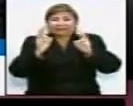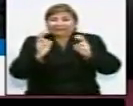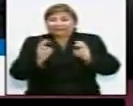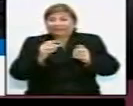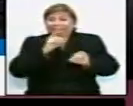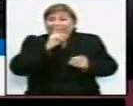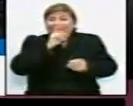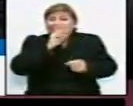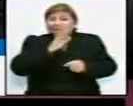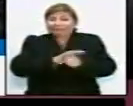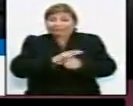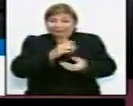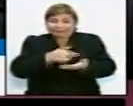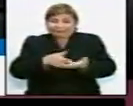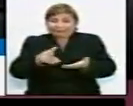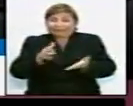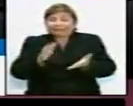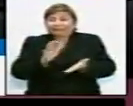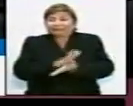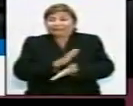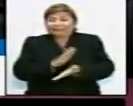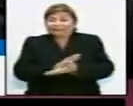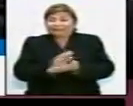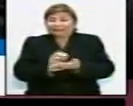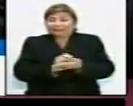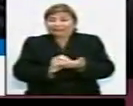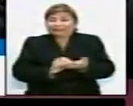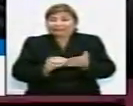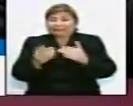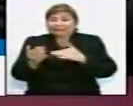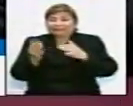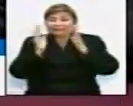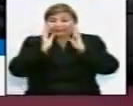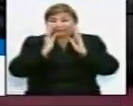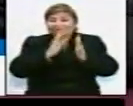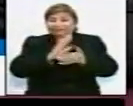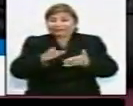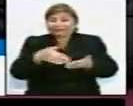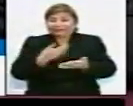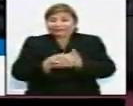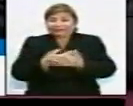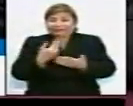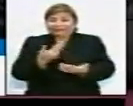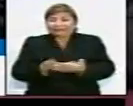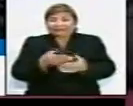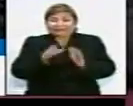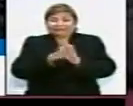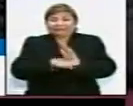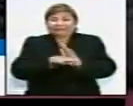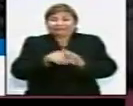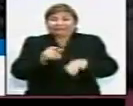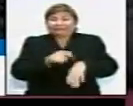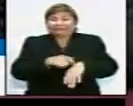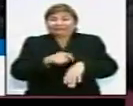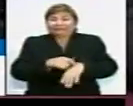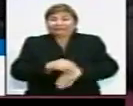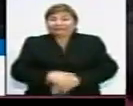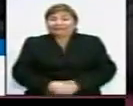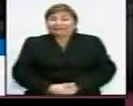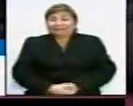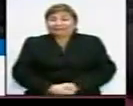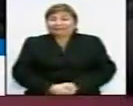han comprometido a enviar por escrito, así que vamos a estar atentos a que esto pueda llegar en el menor plazo posible.